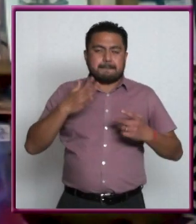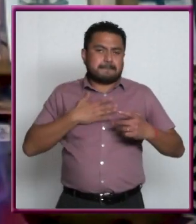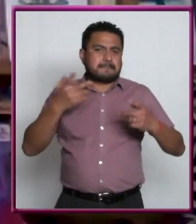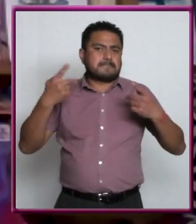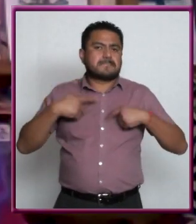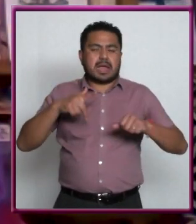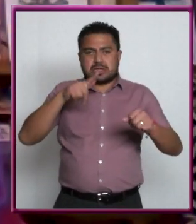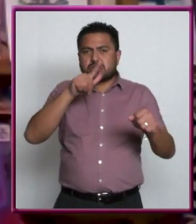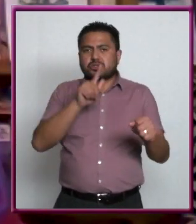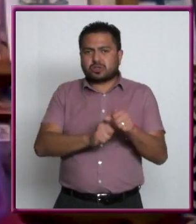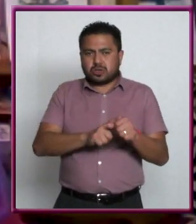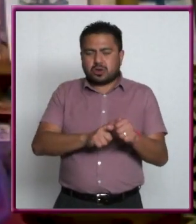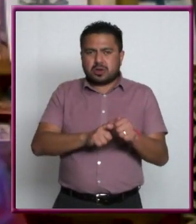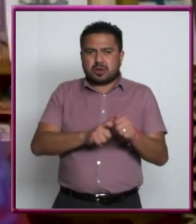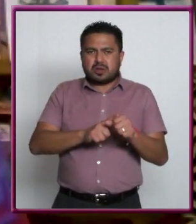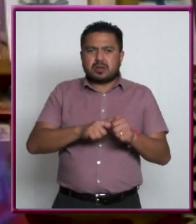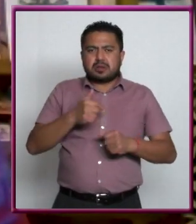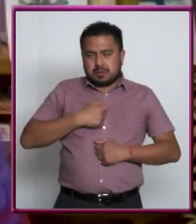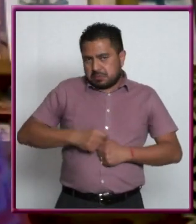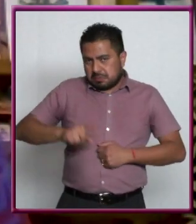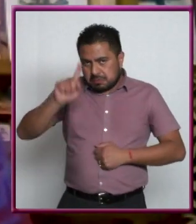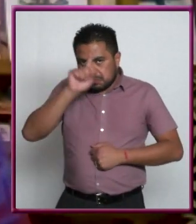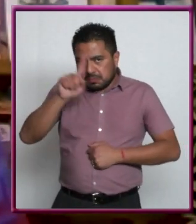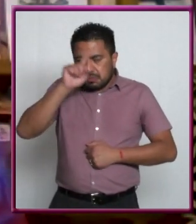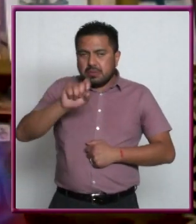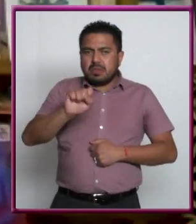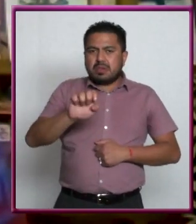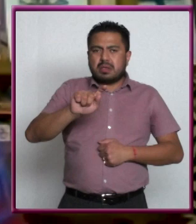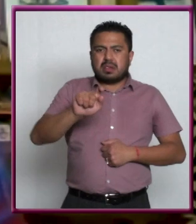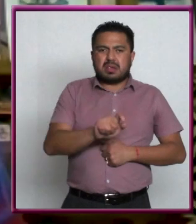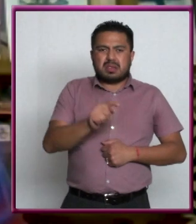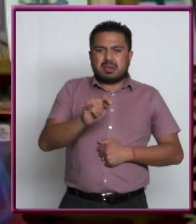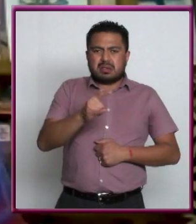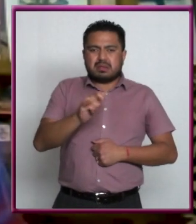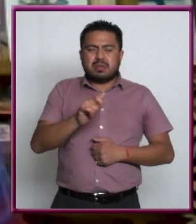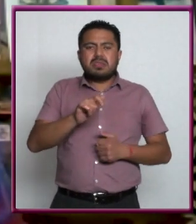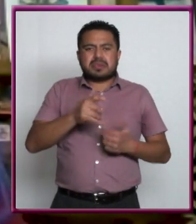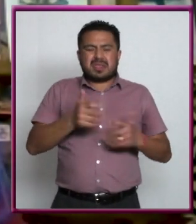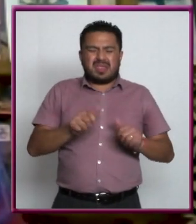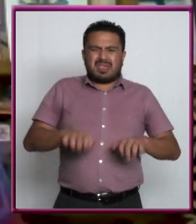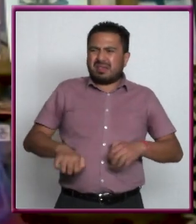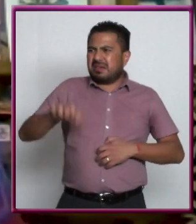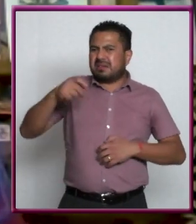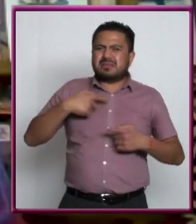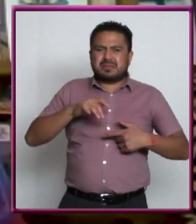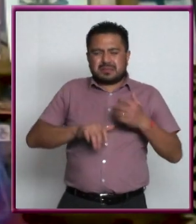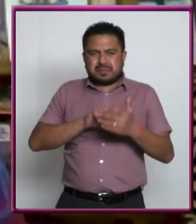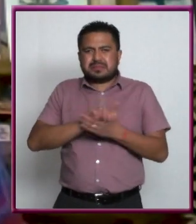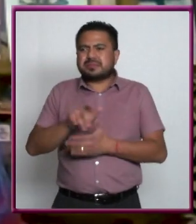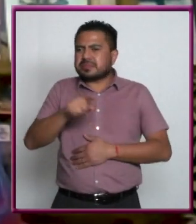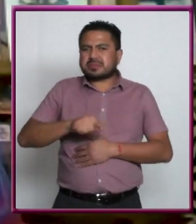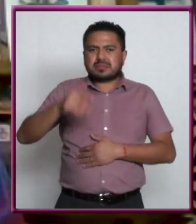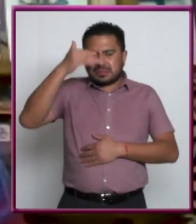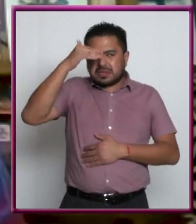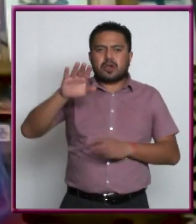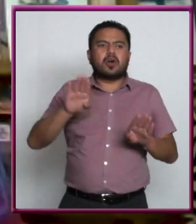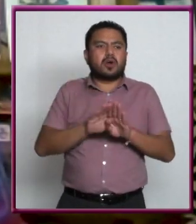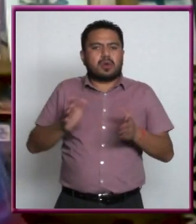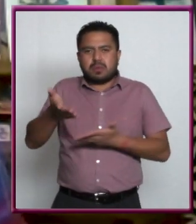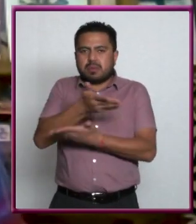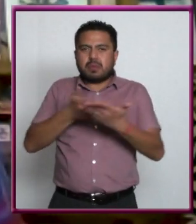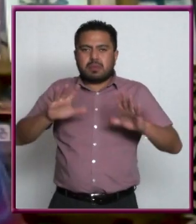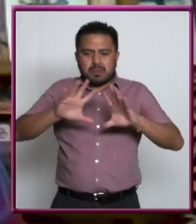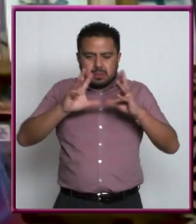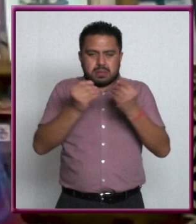una opinión personal totalmente, recomiendo el sexting solo para parejas ya de adultos que saben